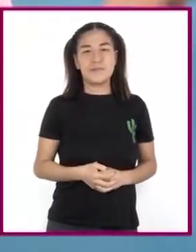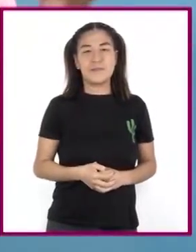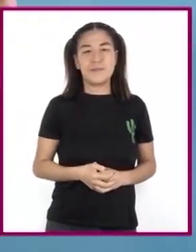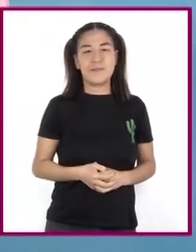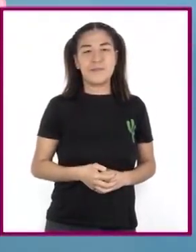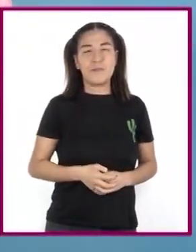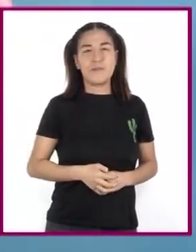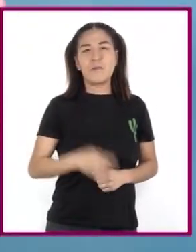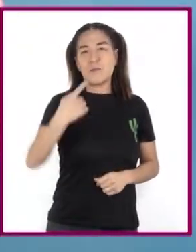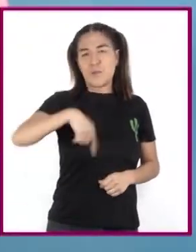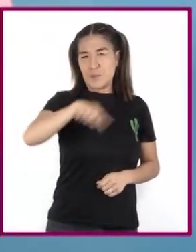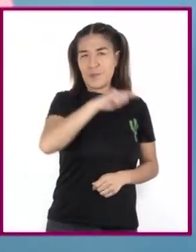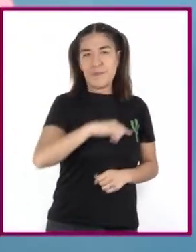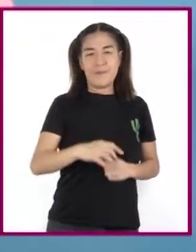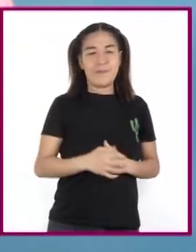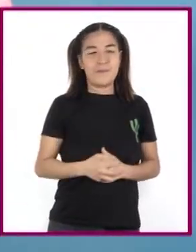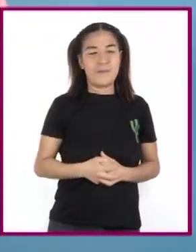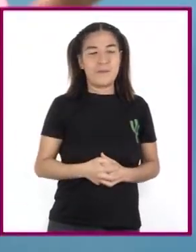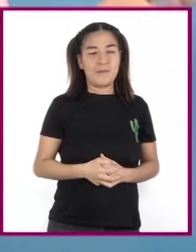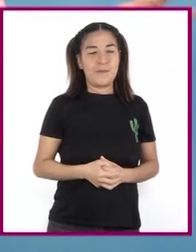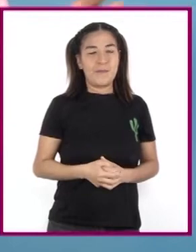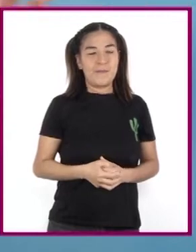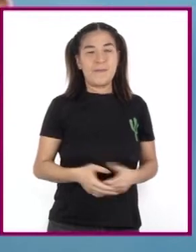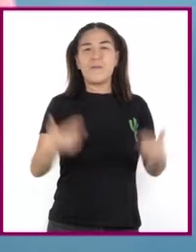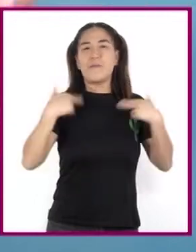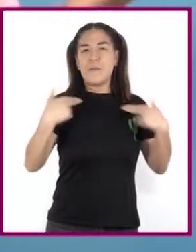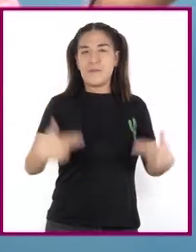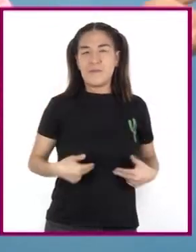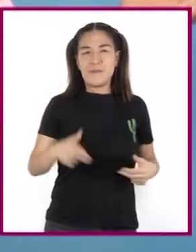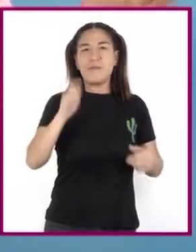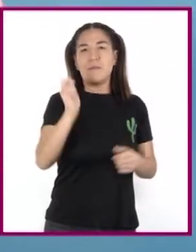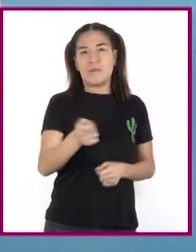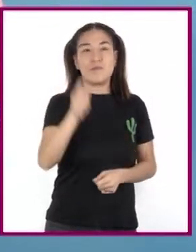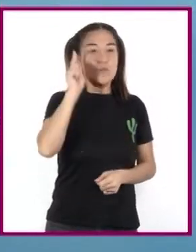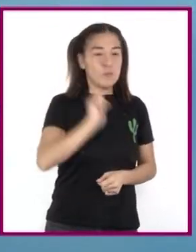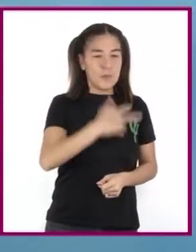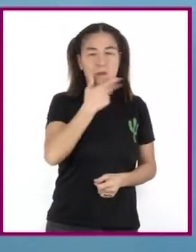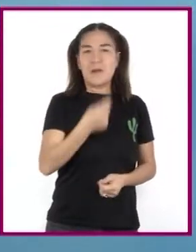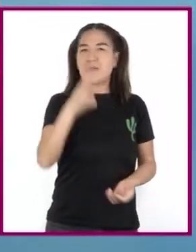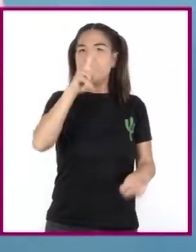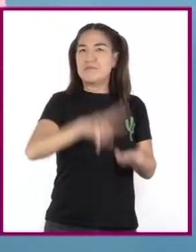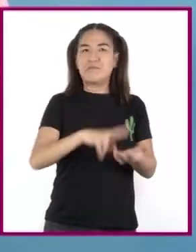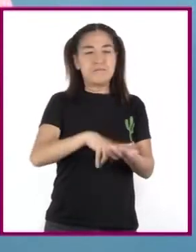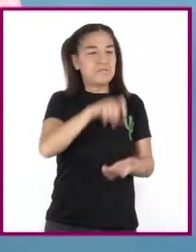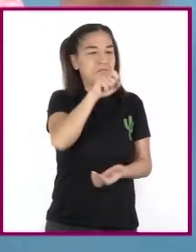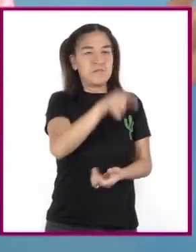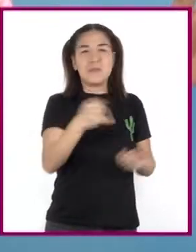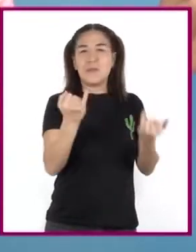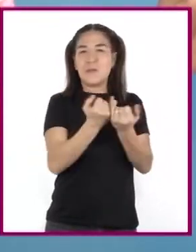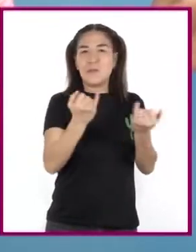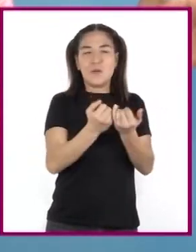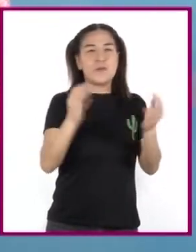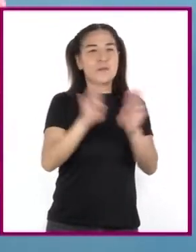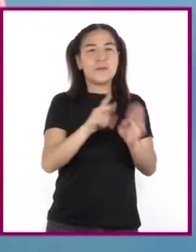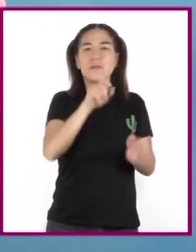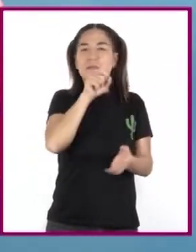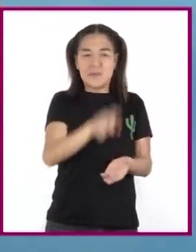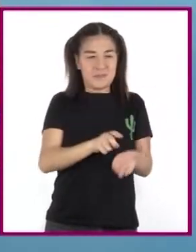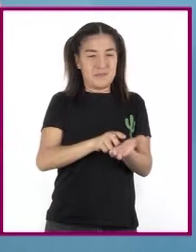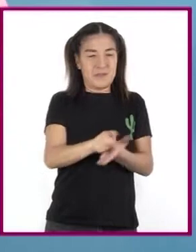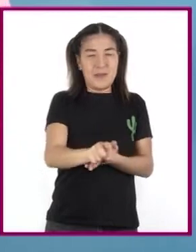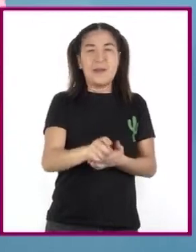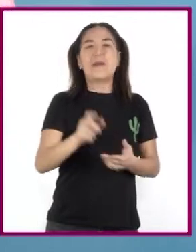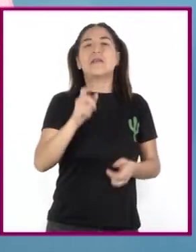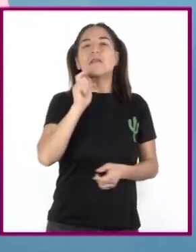Como seres humanos, tanto las mujeres como los hombres valen lo mismo. Tienen la misma dignidad y los mismos derechos. A